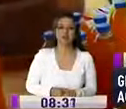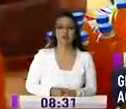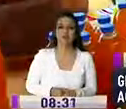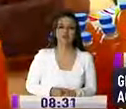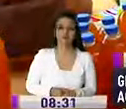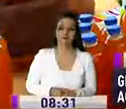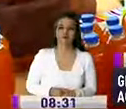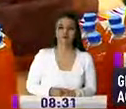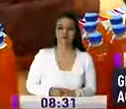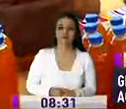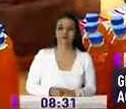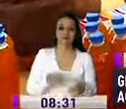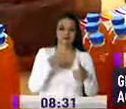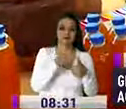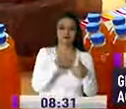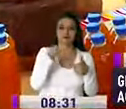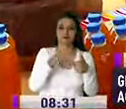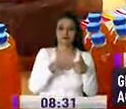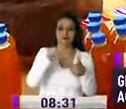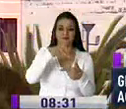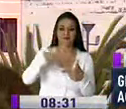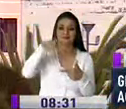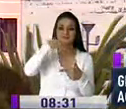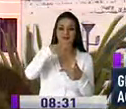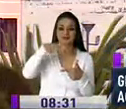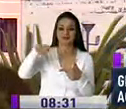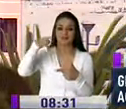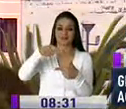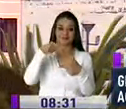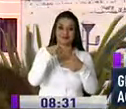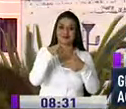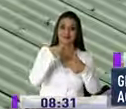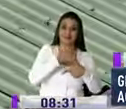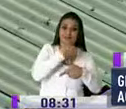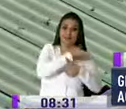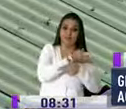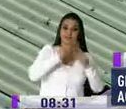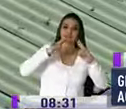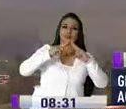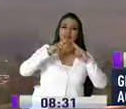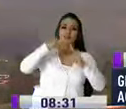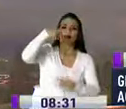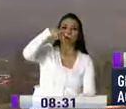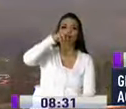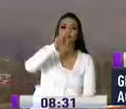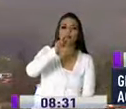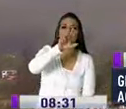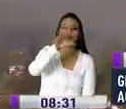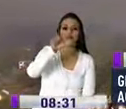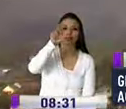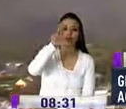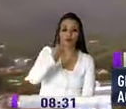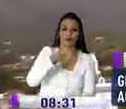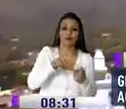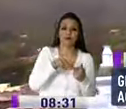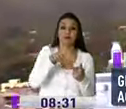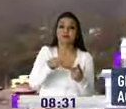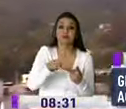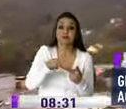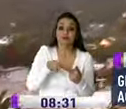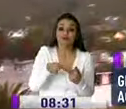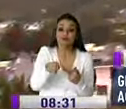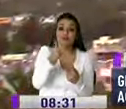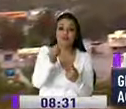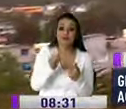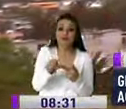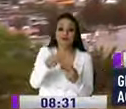Llegamos a nuestra siguiente parada en la ruta escondida. Luego de conocer el encanto espiritual de Puyaro, 10 minutos más adentro, por la carretera se